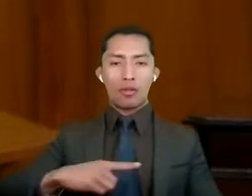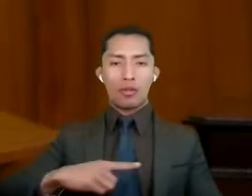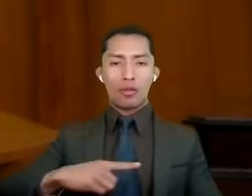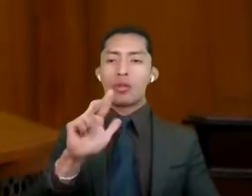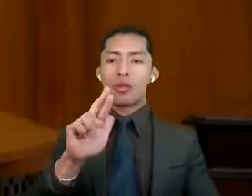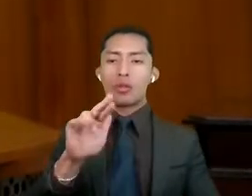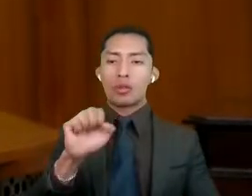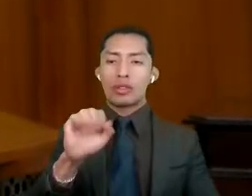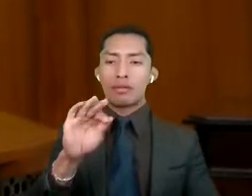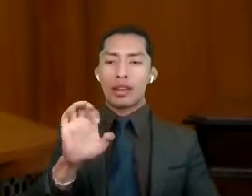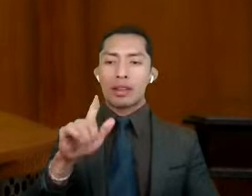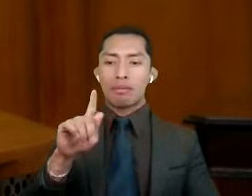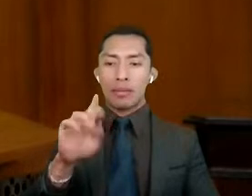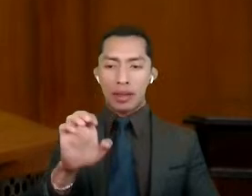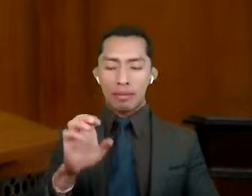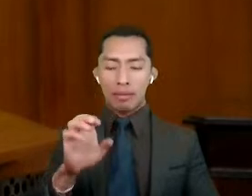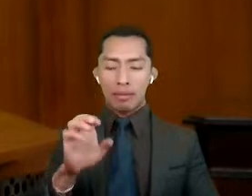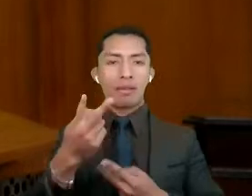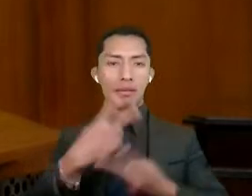Espinosa. Sea bienvenido.